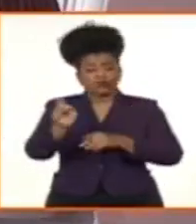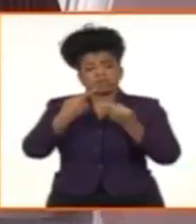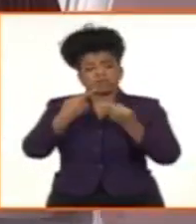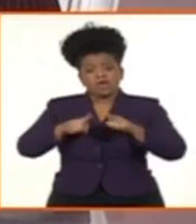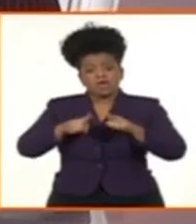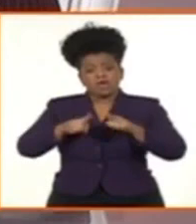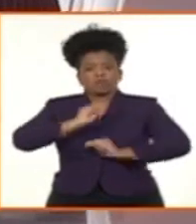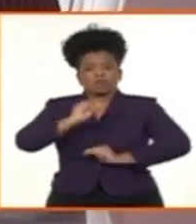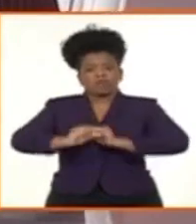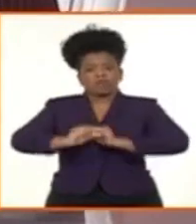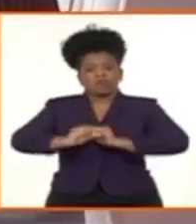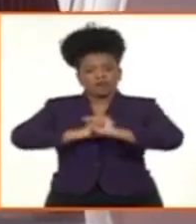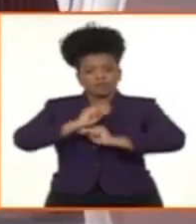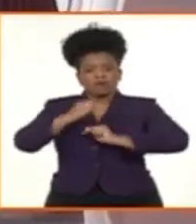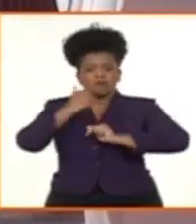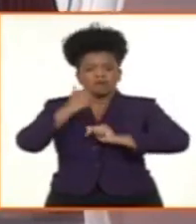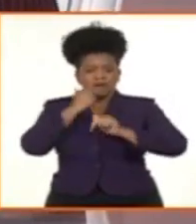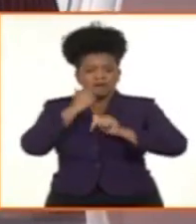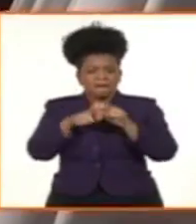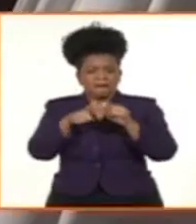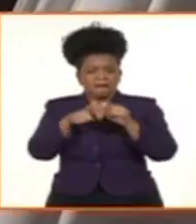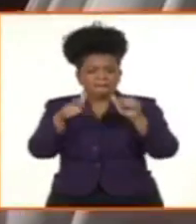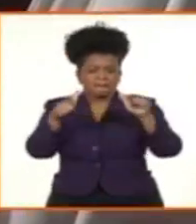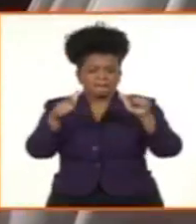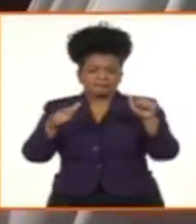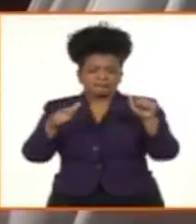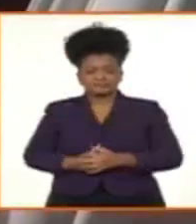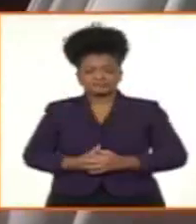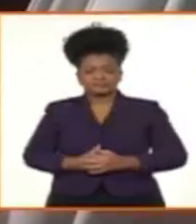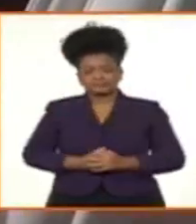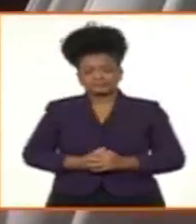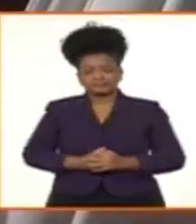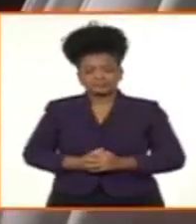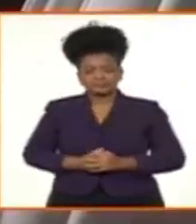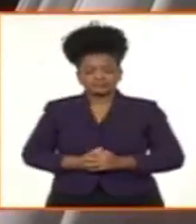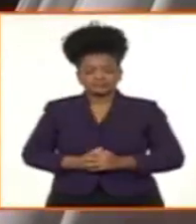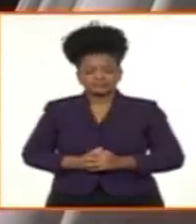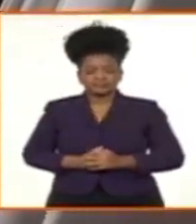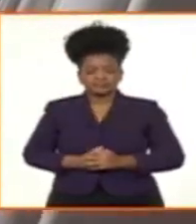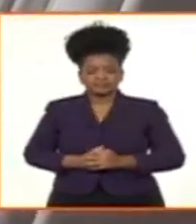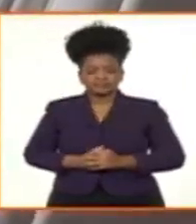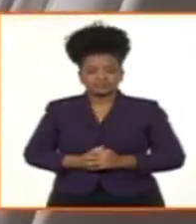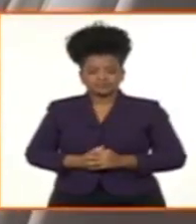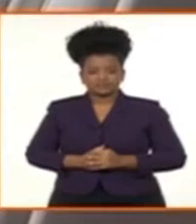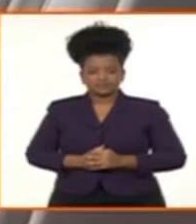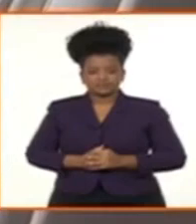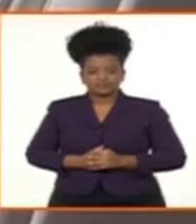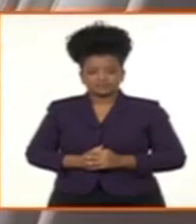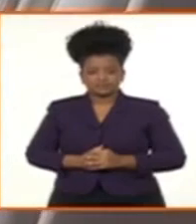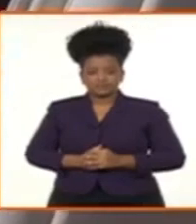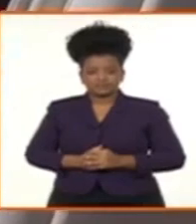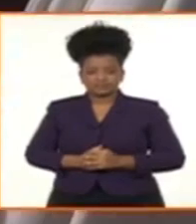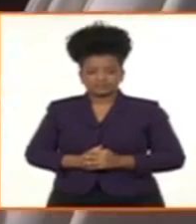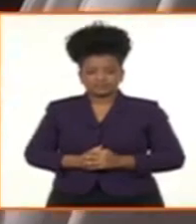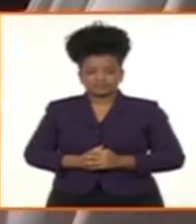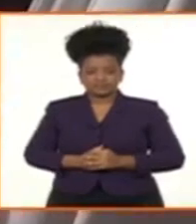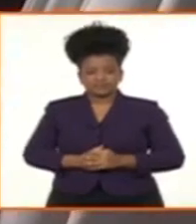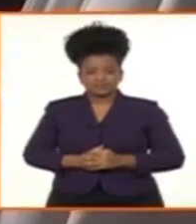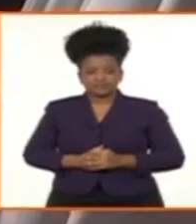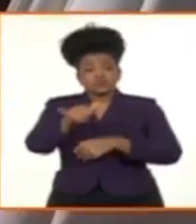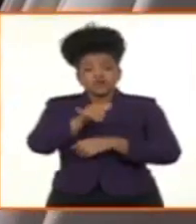económica no los van permitiendo se permite el acceso incluso para aquellos que no tienen el par telefónico